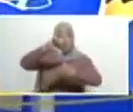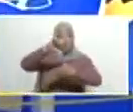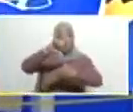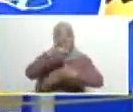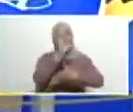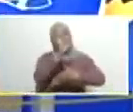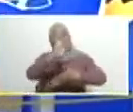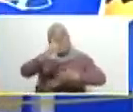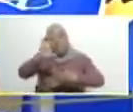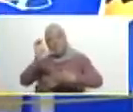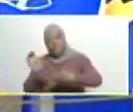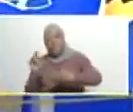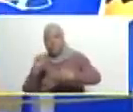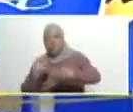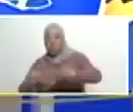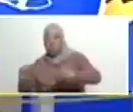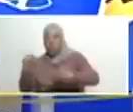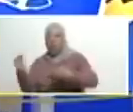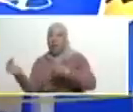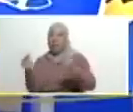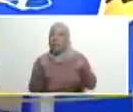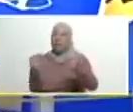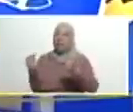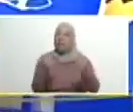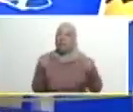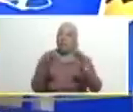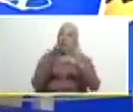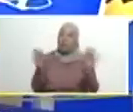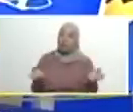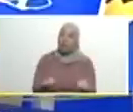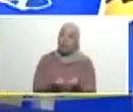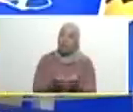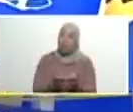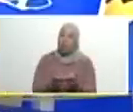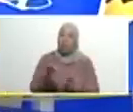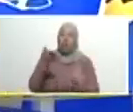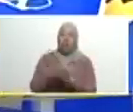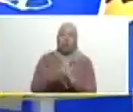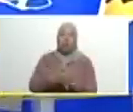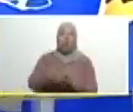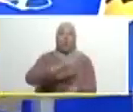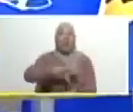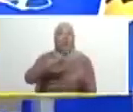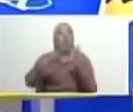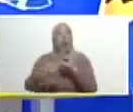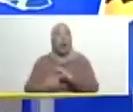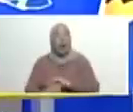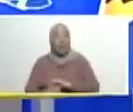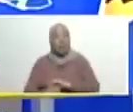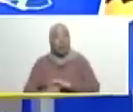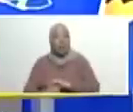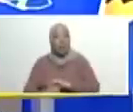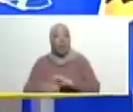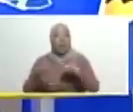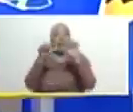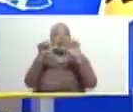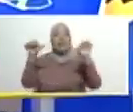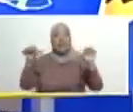nuestra América, en el debate mundial sobre los cambios del